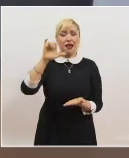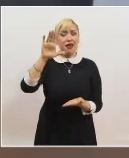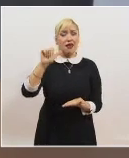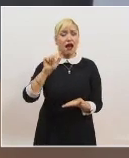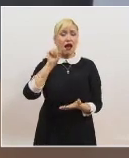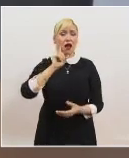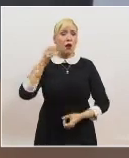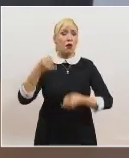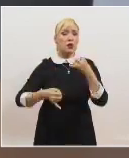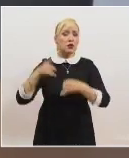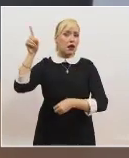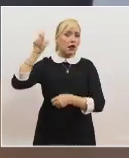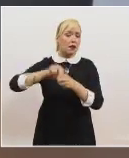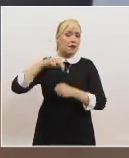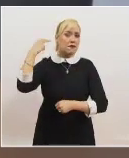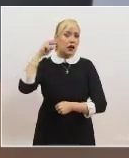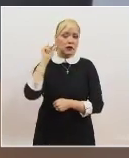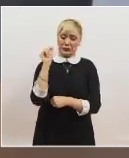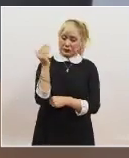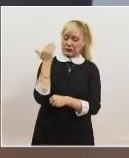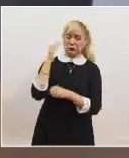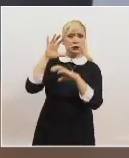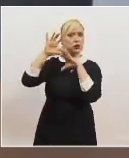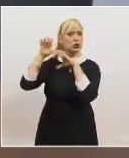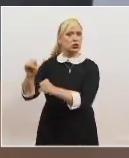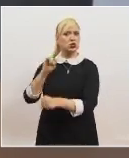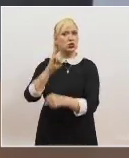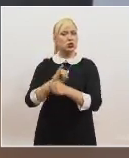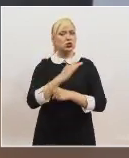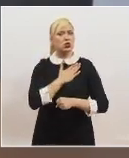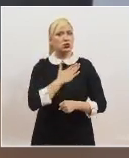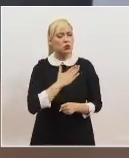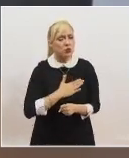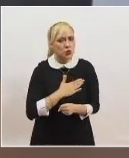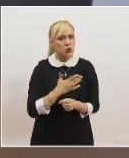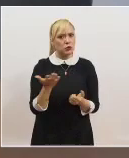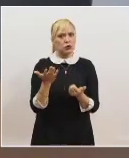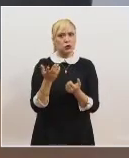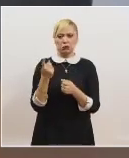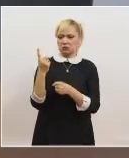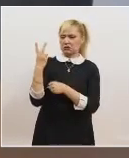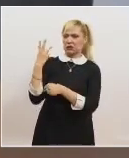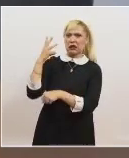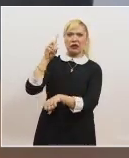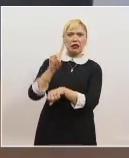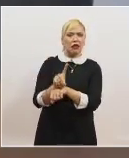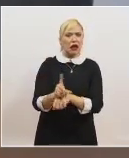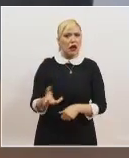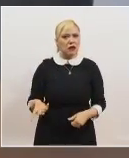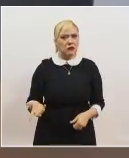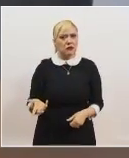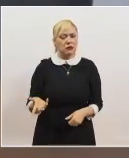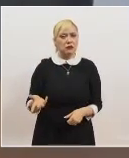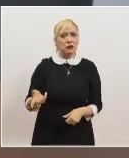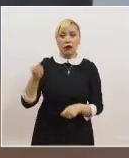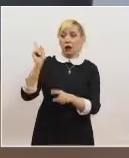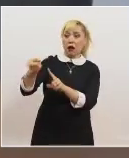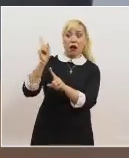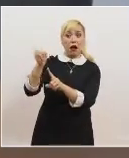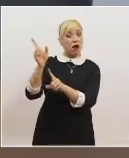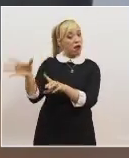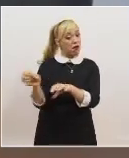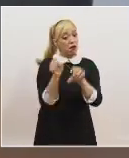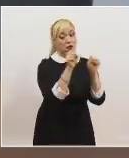jueza veracruzana Angélica Sánchez, detenida hace algunos días, quien fue vinculada a proceso